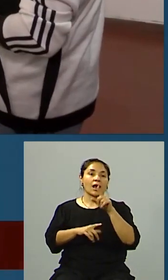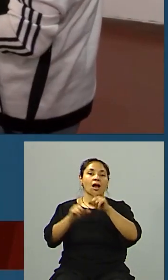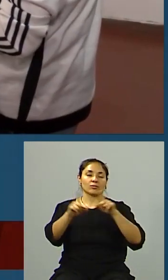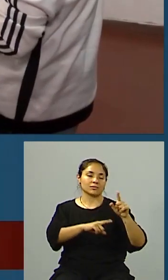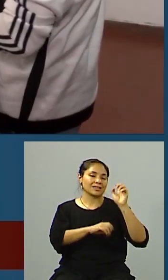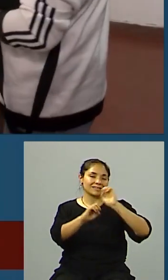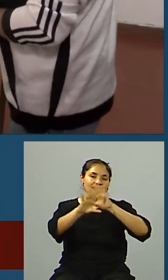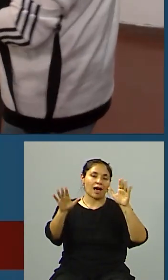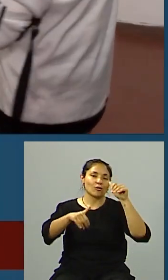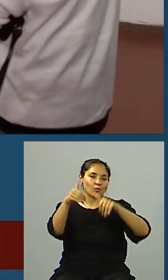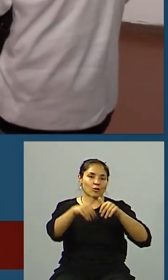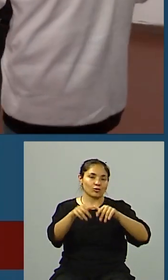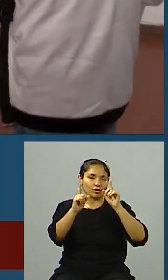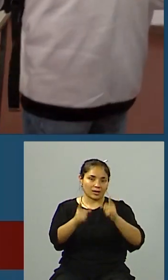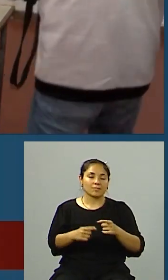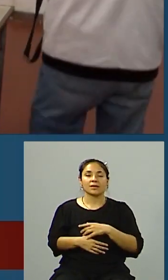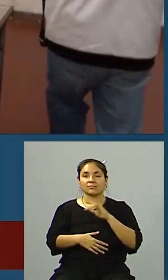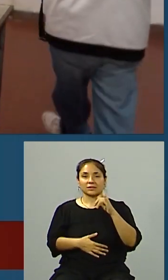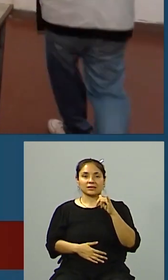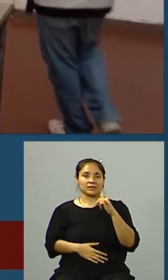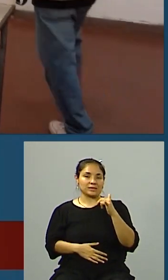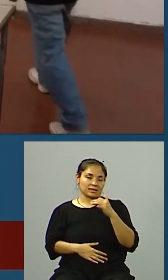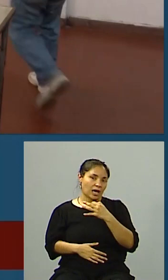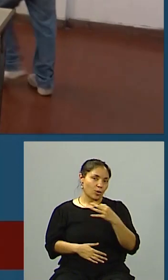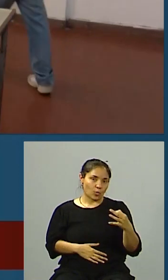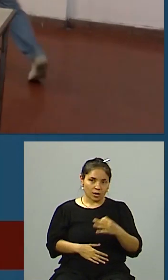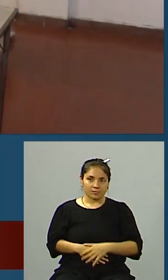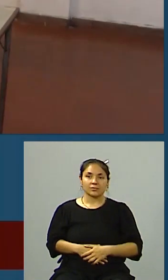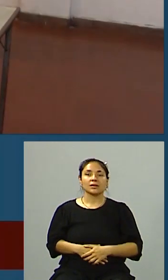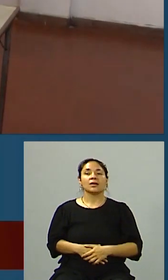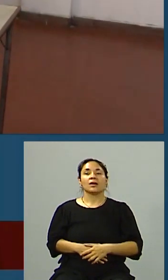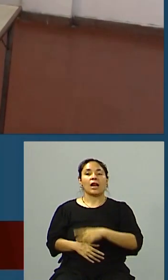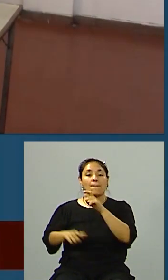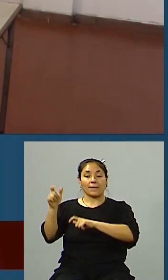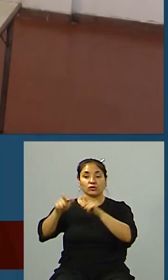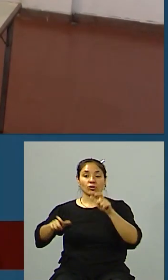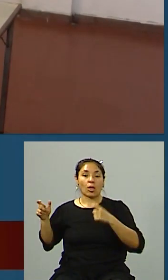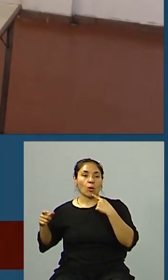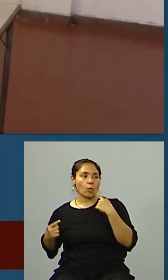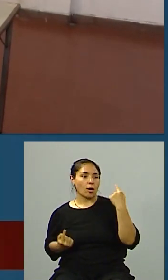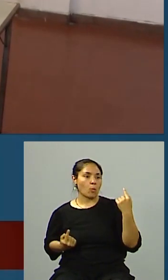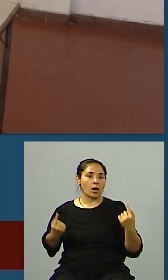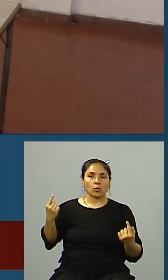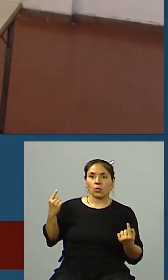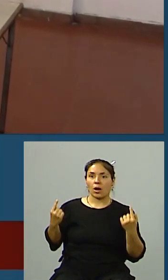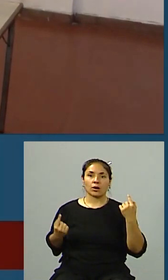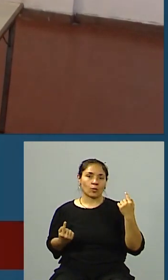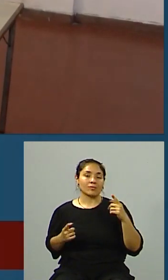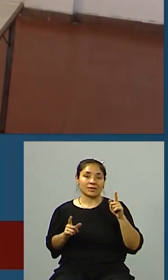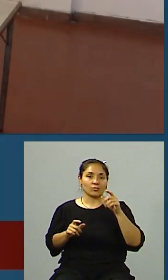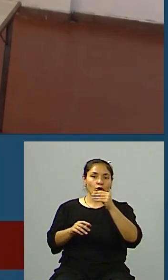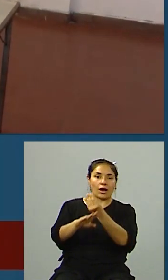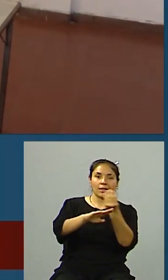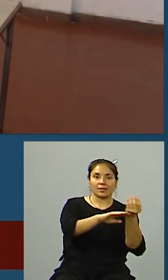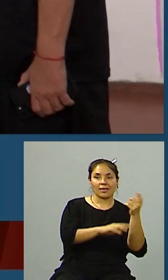¿no? Sí, a ver, los votantes que están bajo disputa, los votantes que están tratando de seducir los candidatos, son